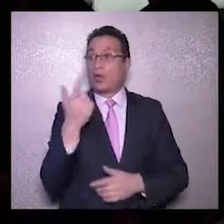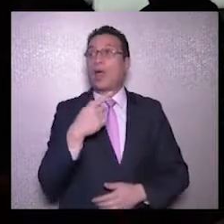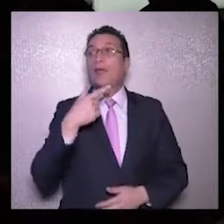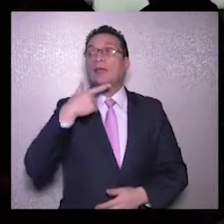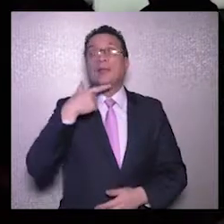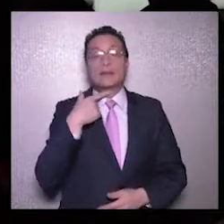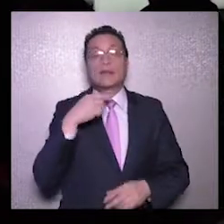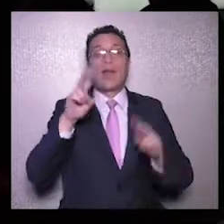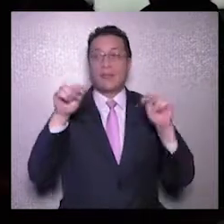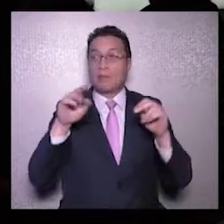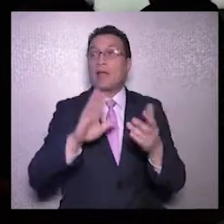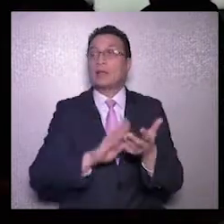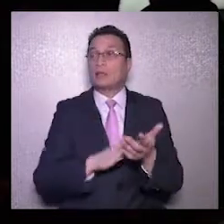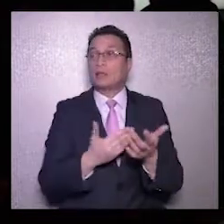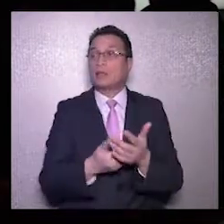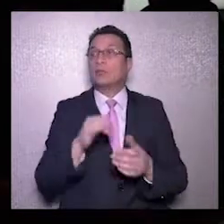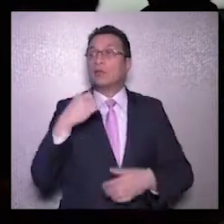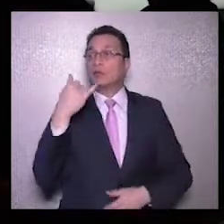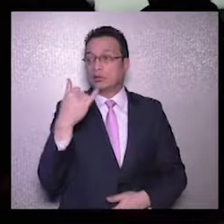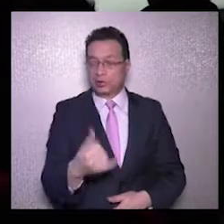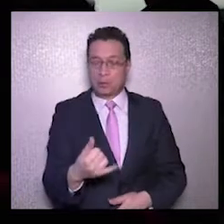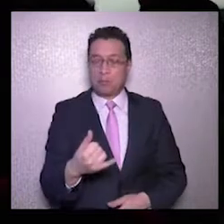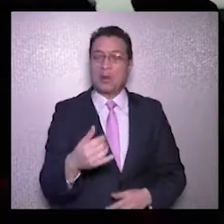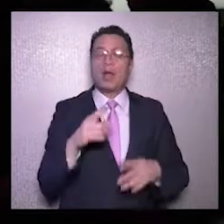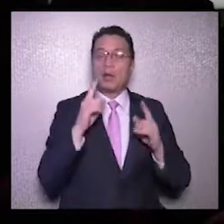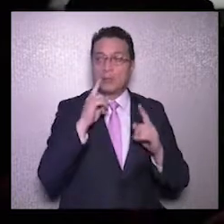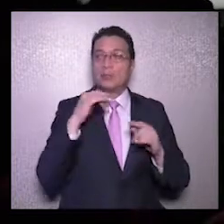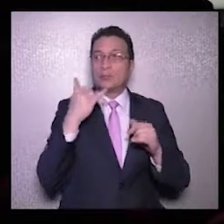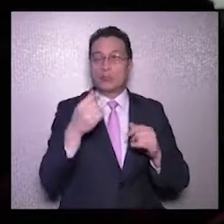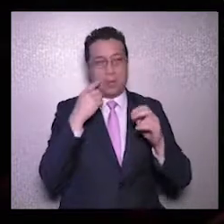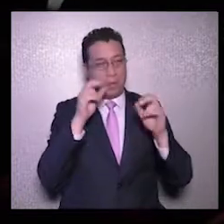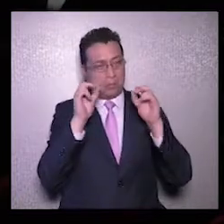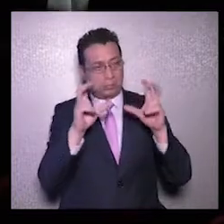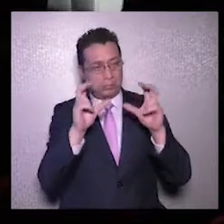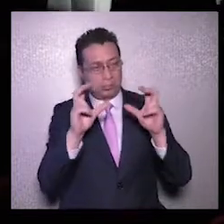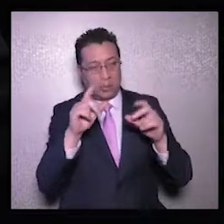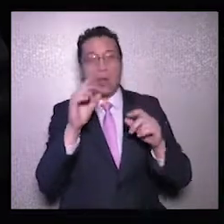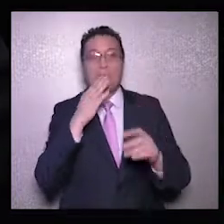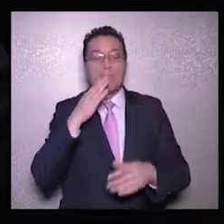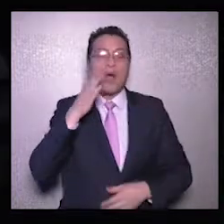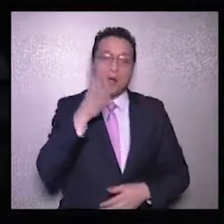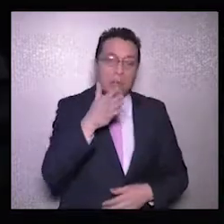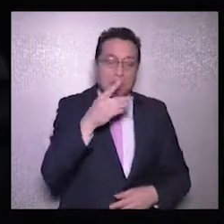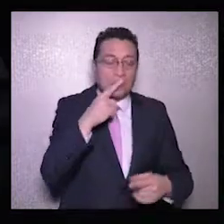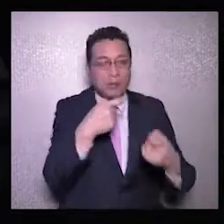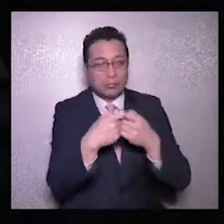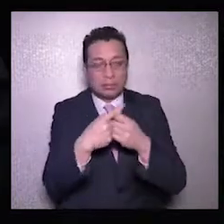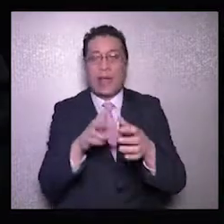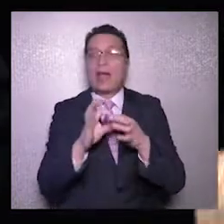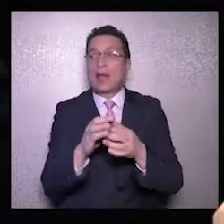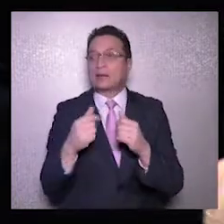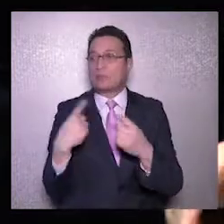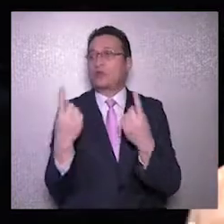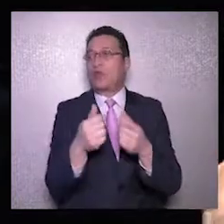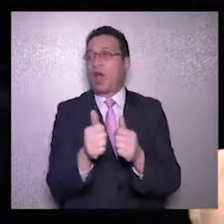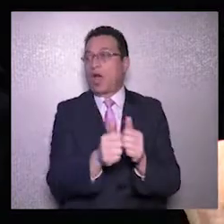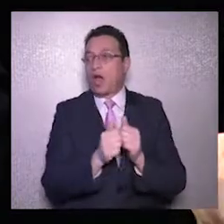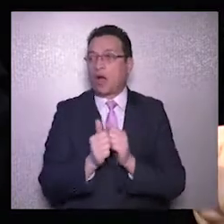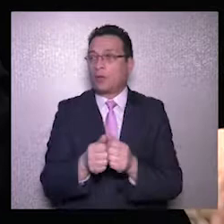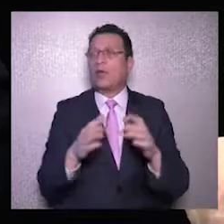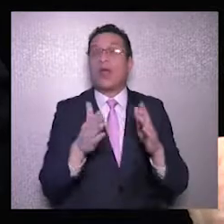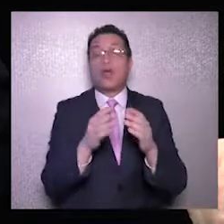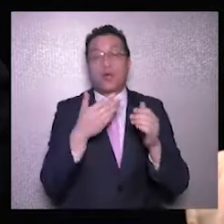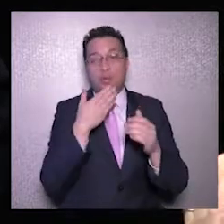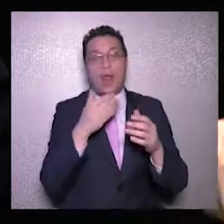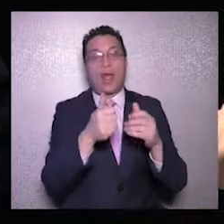en el tema de la salud. No siempre se quedan todos tan atentos siguiendo los debates y todo eso. Así que muchas gracias por acompañarnos. También muchas gracias a